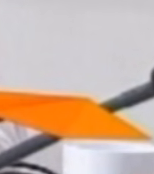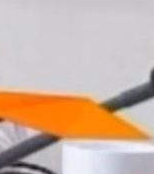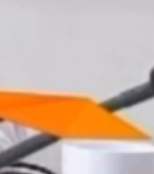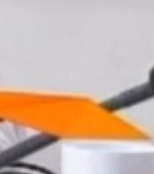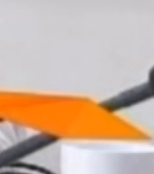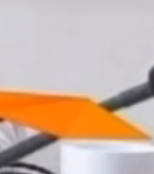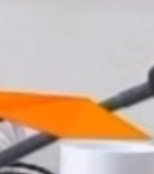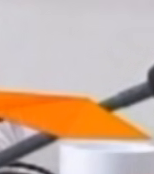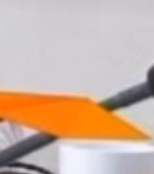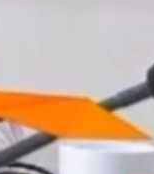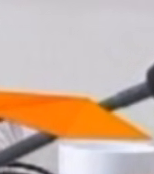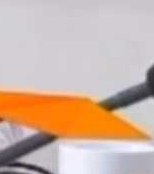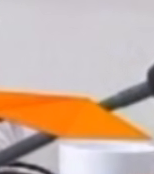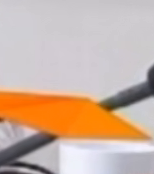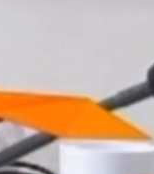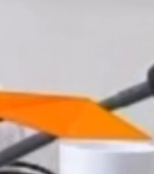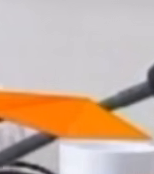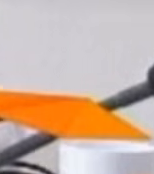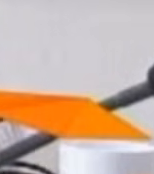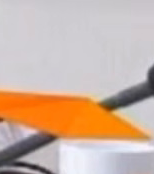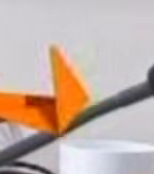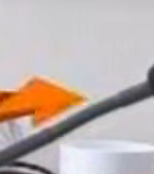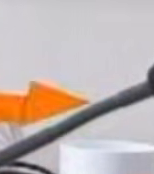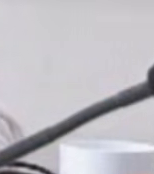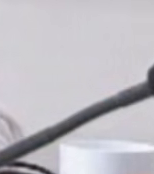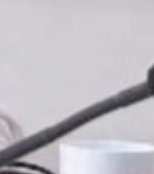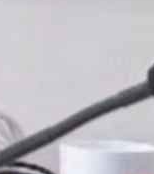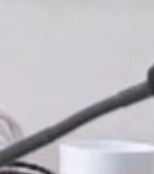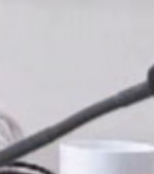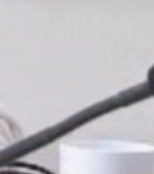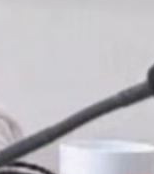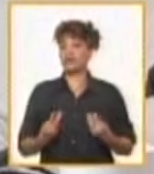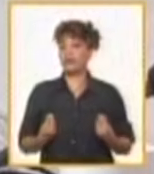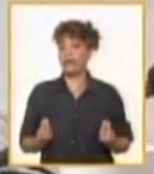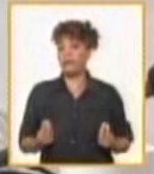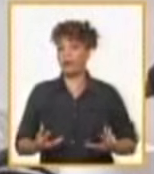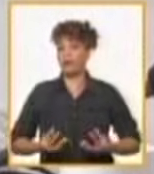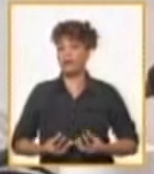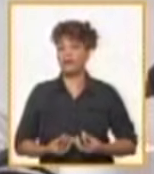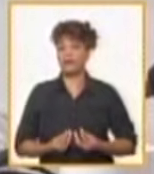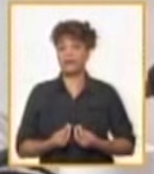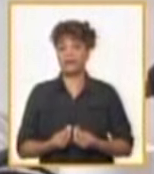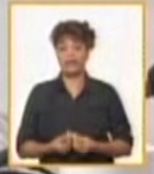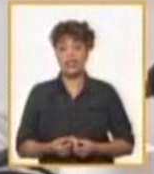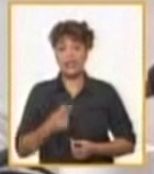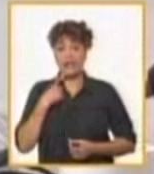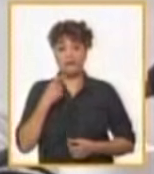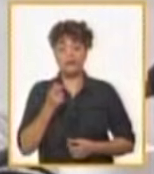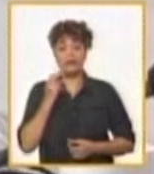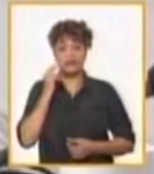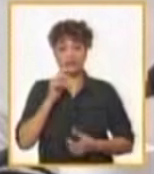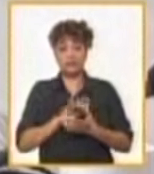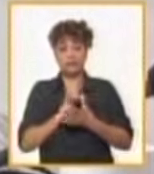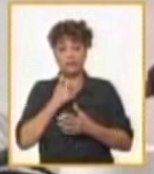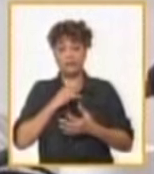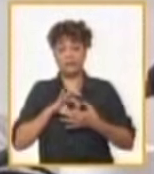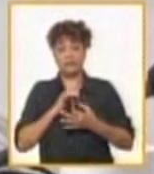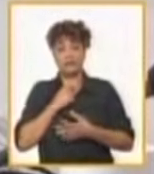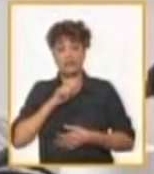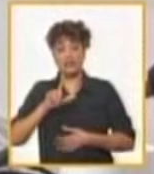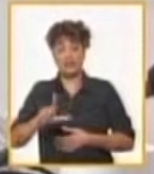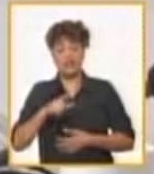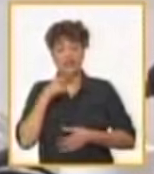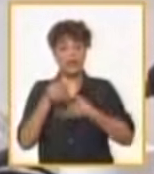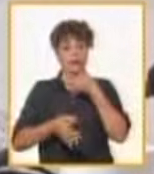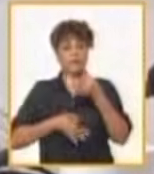el interés que tiene Fidel en la cultura, como ya apuntaba Miguel, y es el hecho, Martí dijo